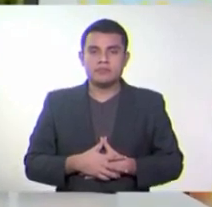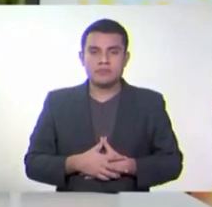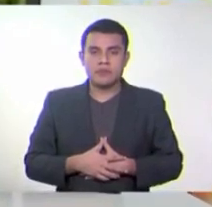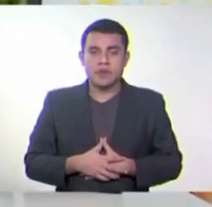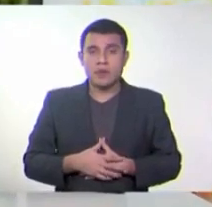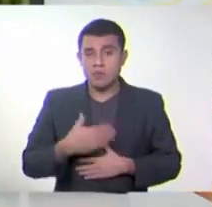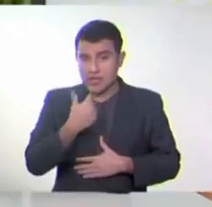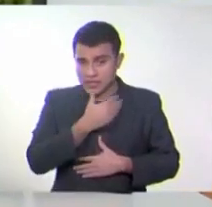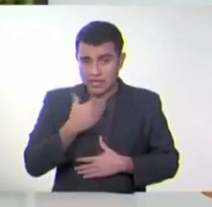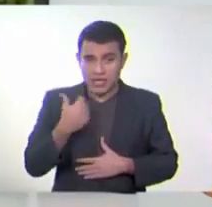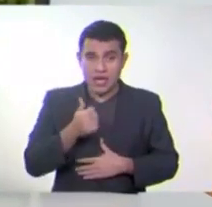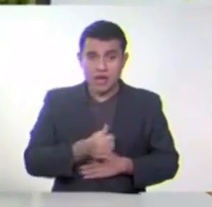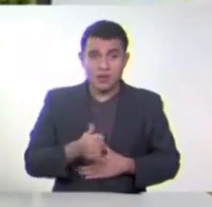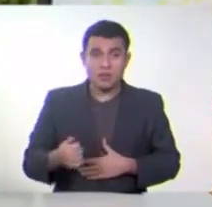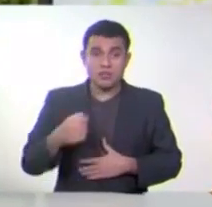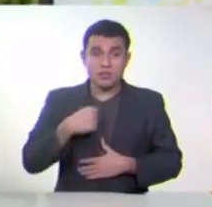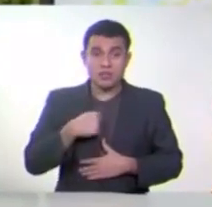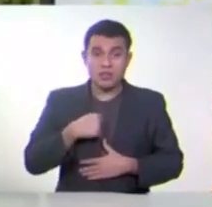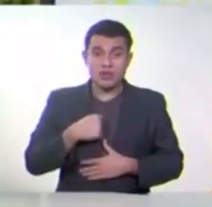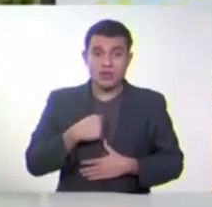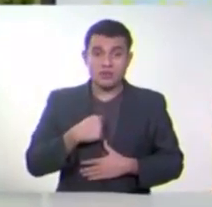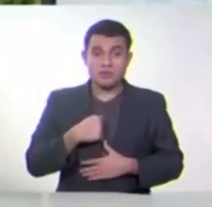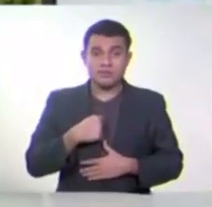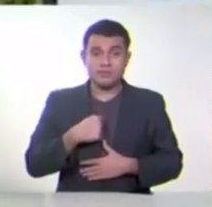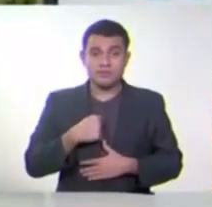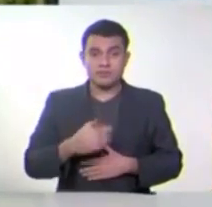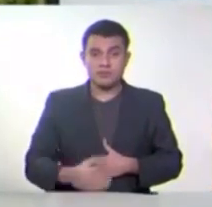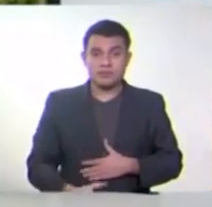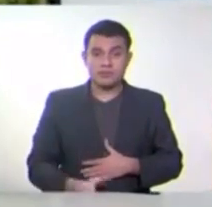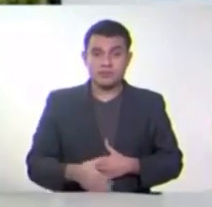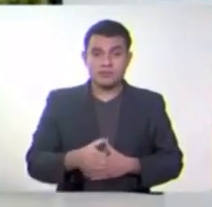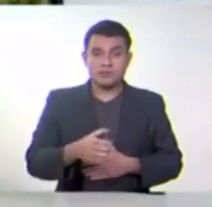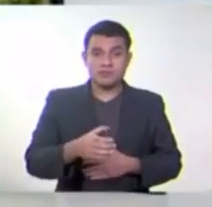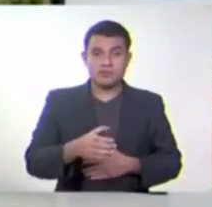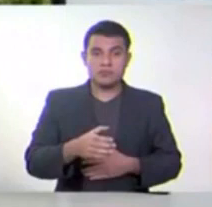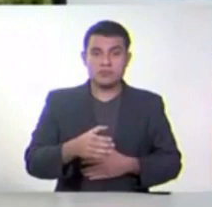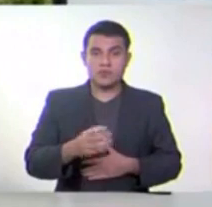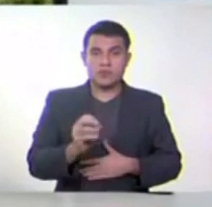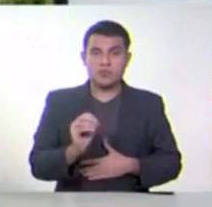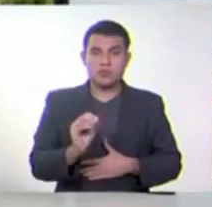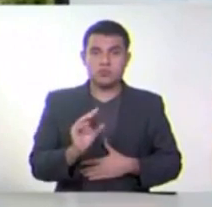¿Pasará algo si yo coloco esto aquí?